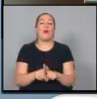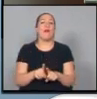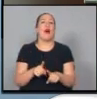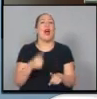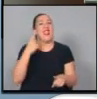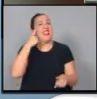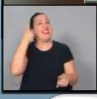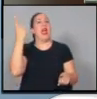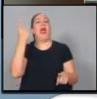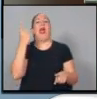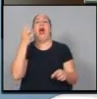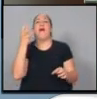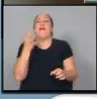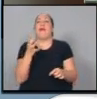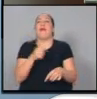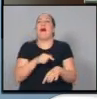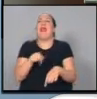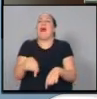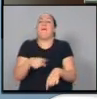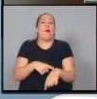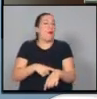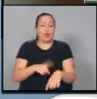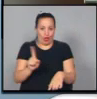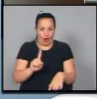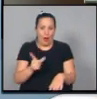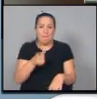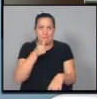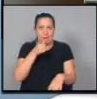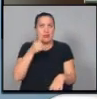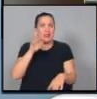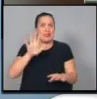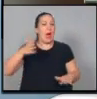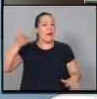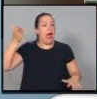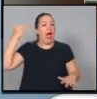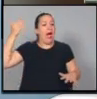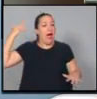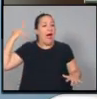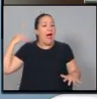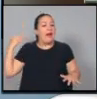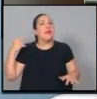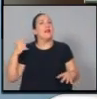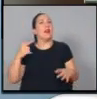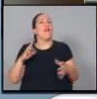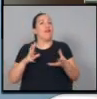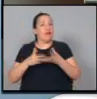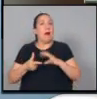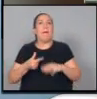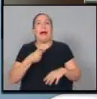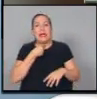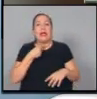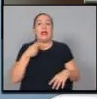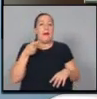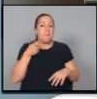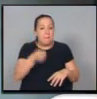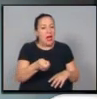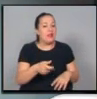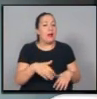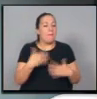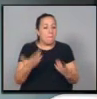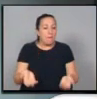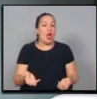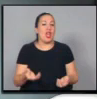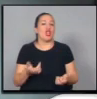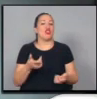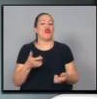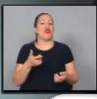ocurrió un ratito antes. Aparentemente venían desde hacía varios meses con la idea de asesinarlo y por eso le sacaron ese